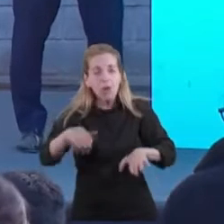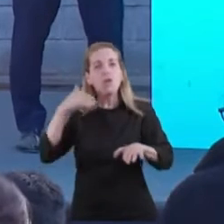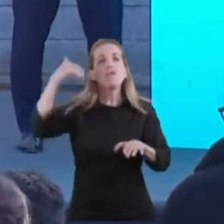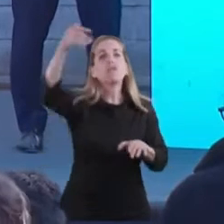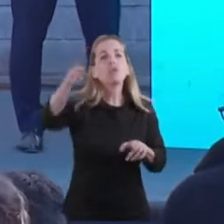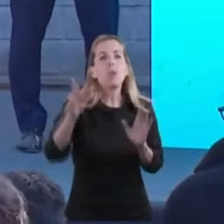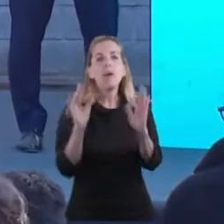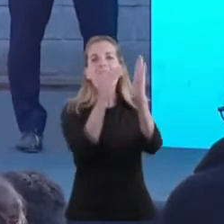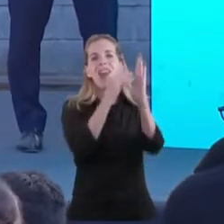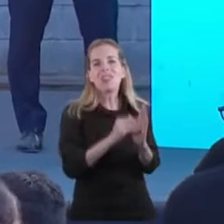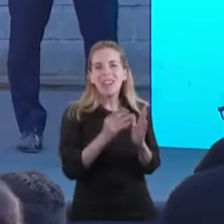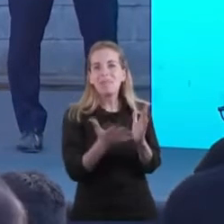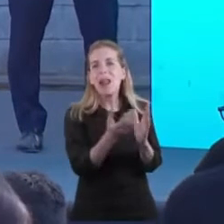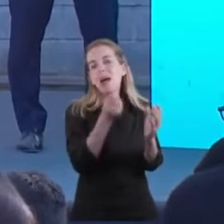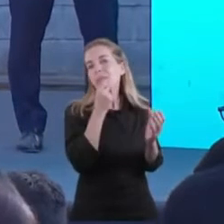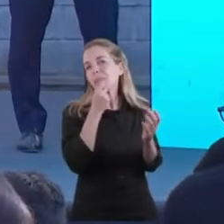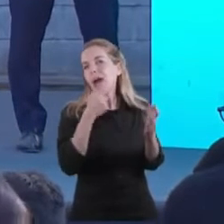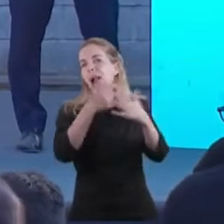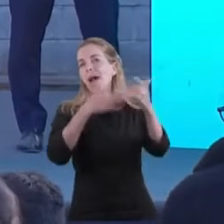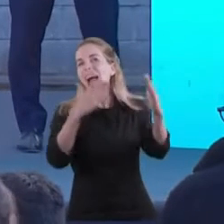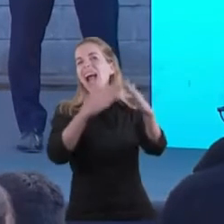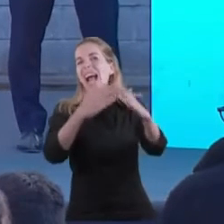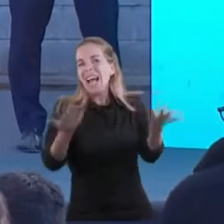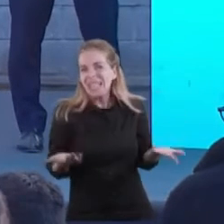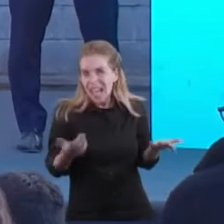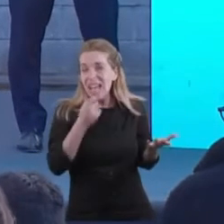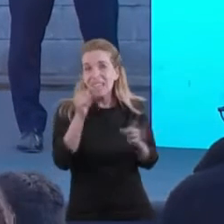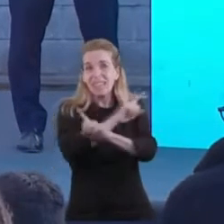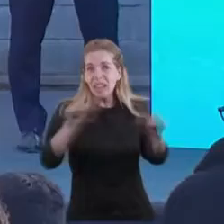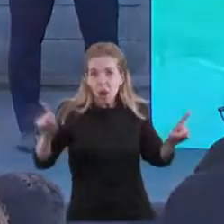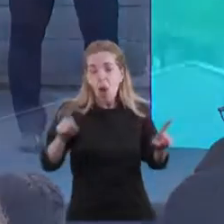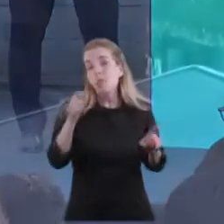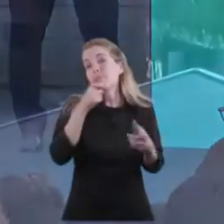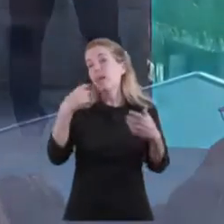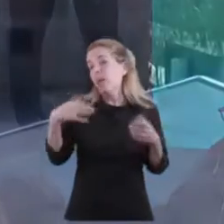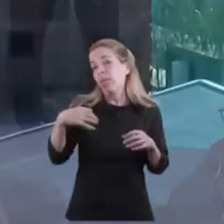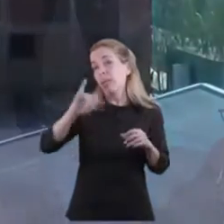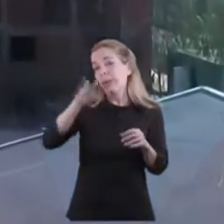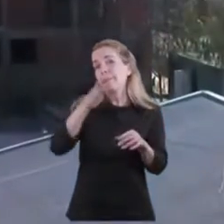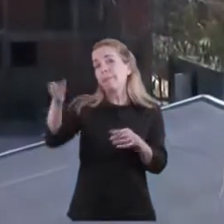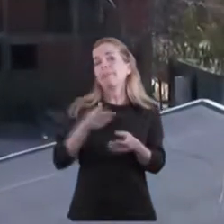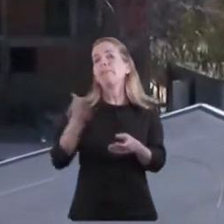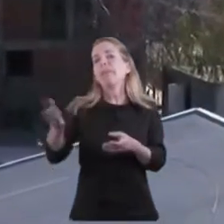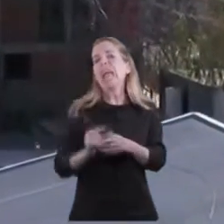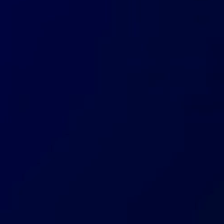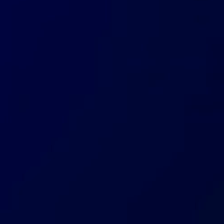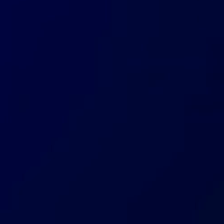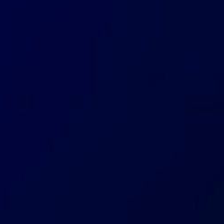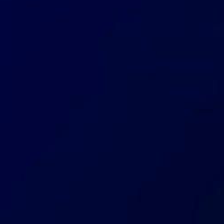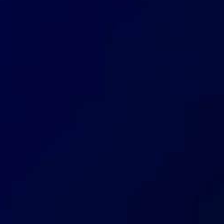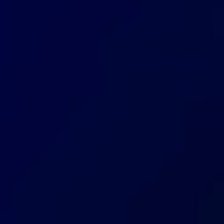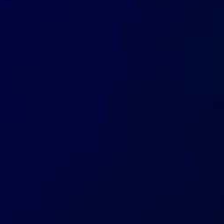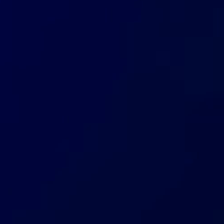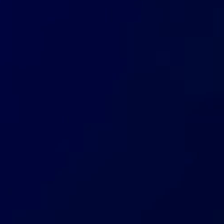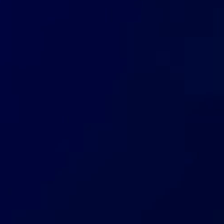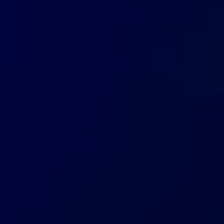Y si no habremos construido país, la respuesta será, anda a cualquier banco y saca un crédito UBA. Así que los invito a construir ese país.